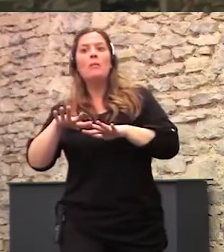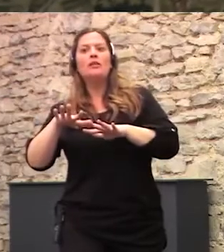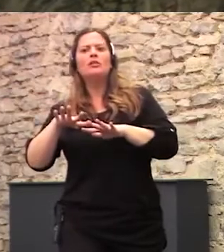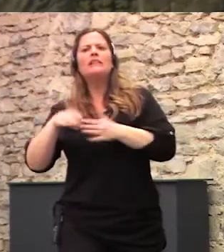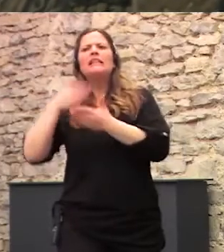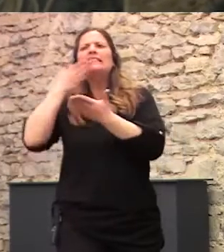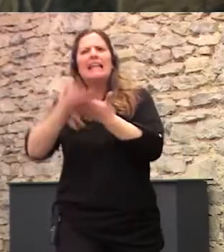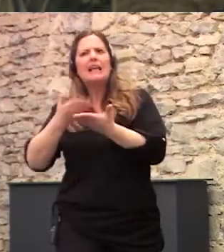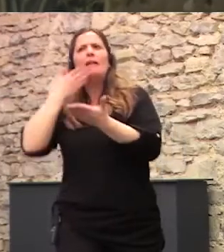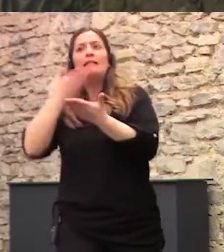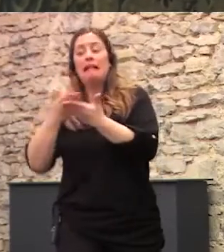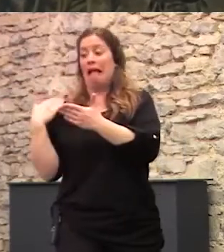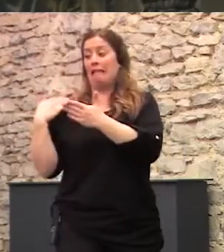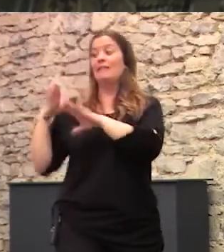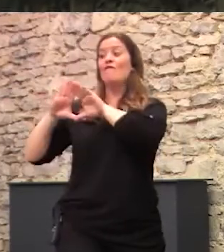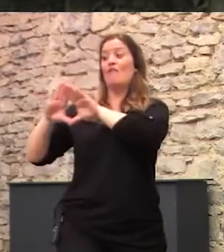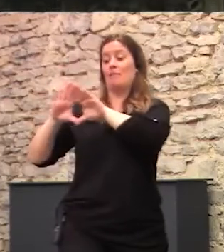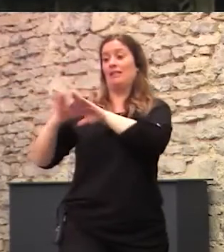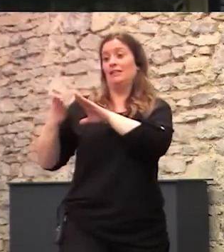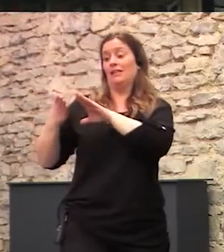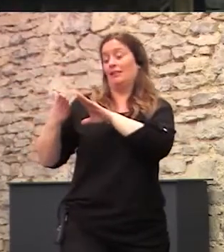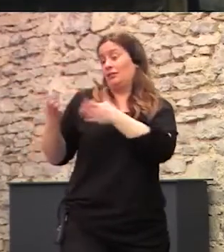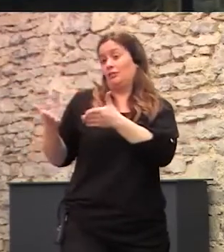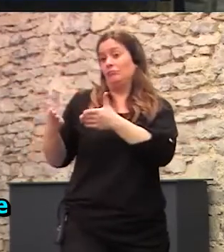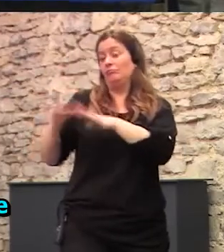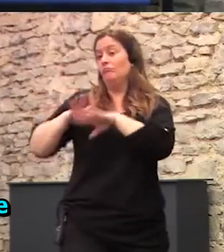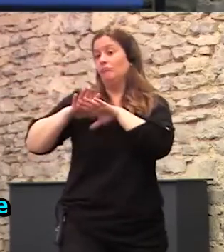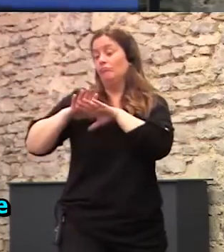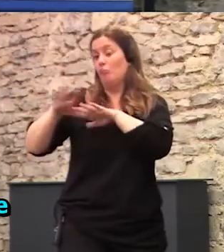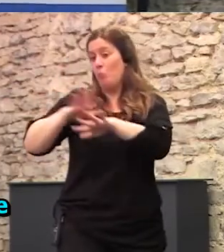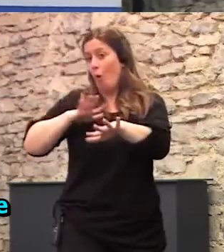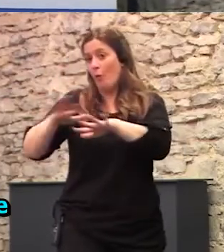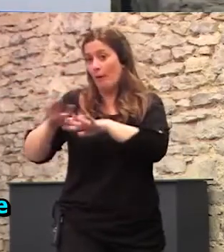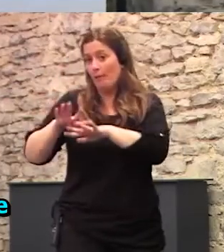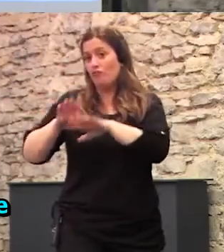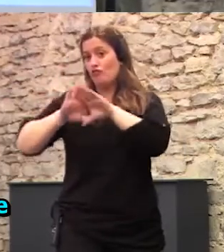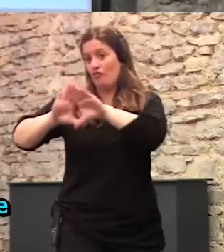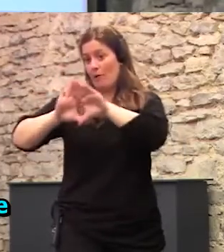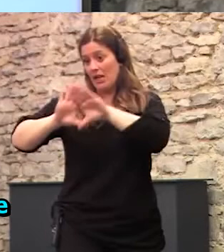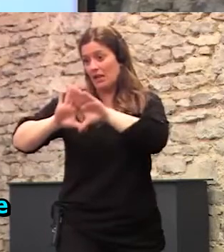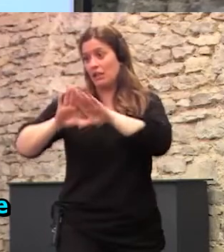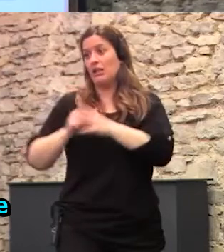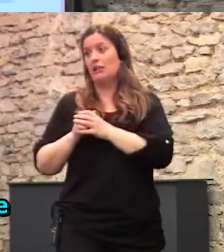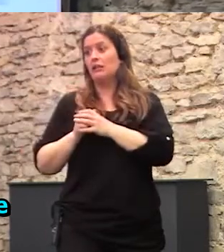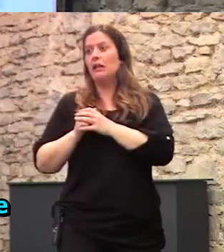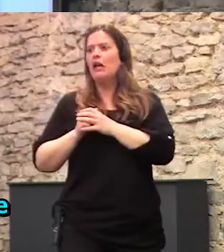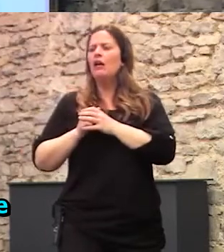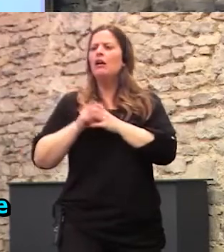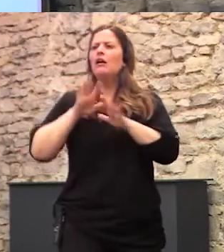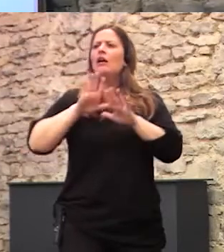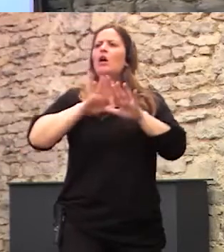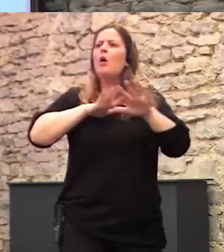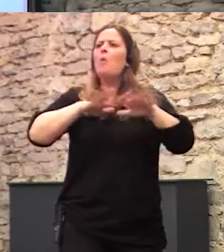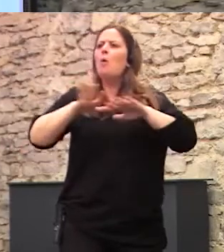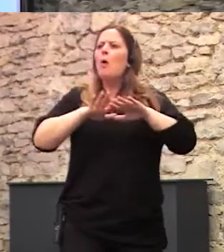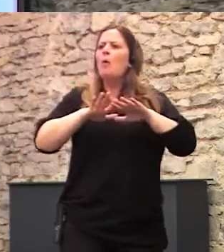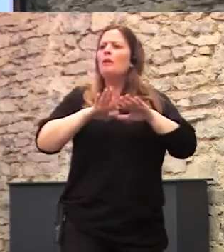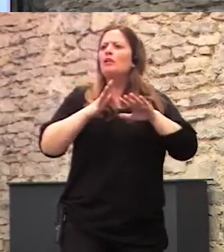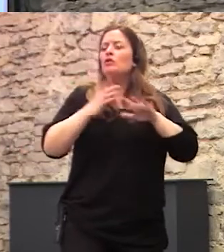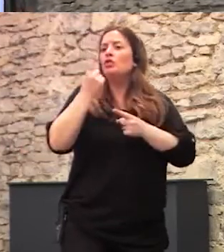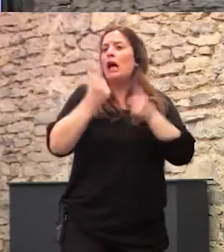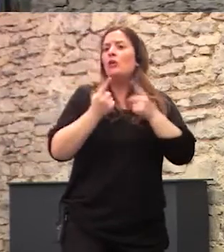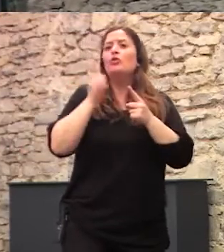que se llaman movimientos feministas. Algunos movimientos hablan simplemente de movimiento de mujer, porque la